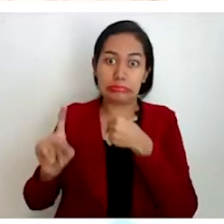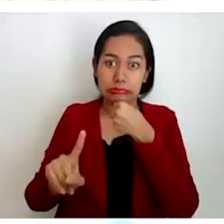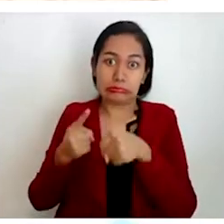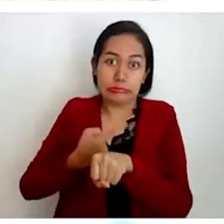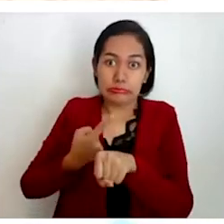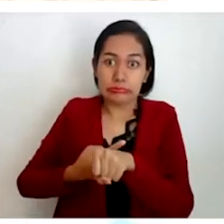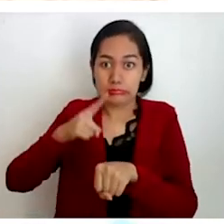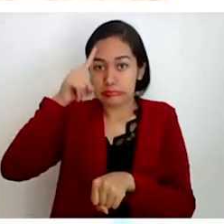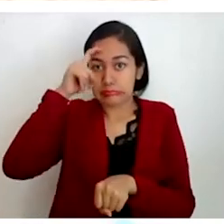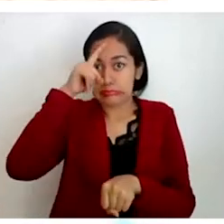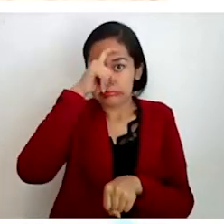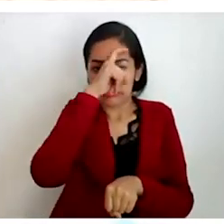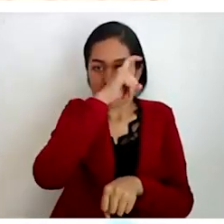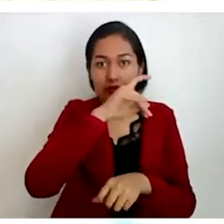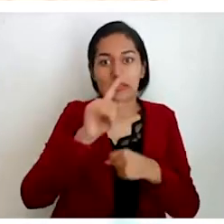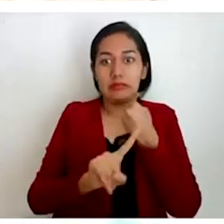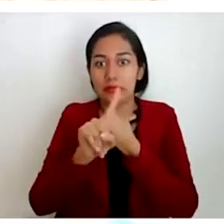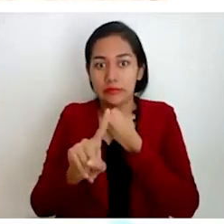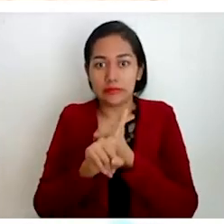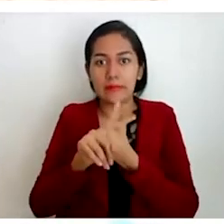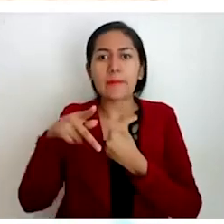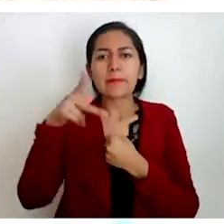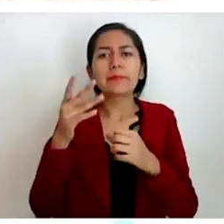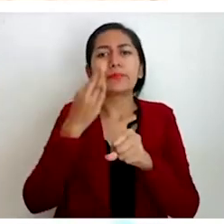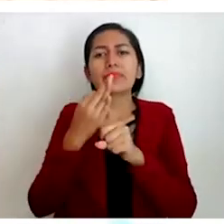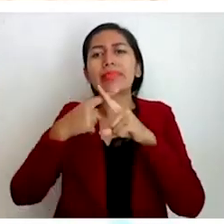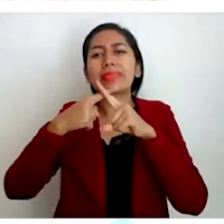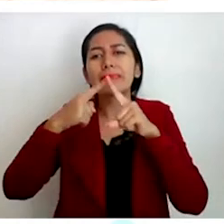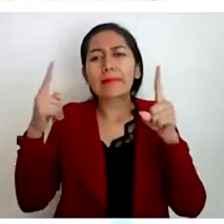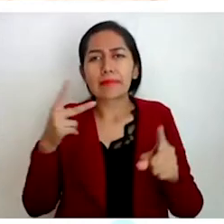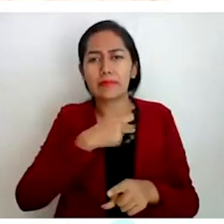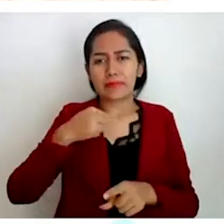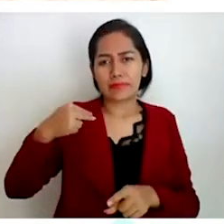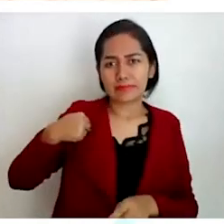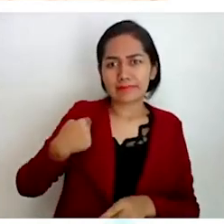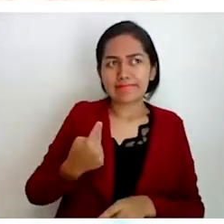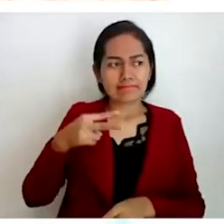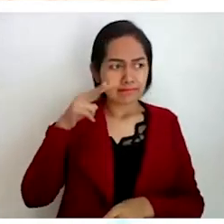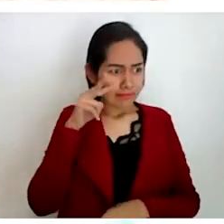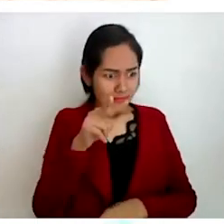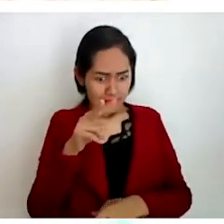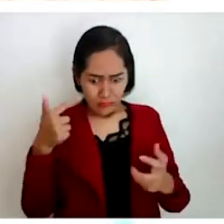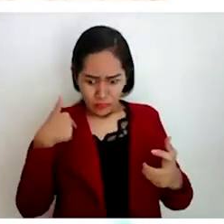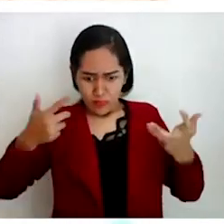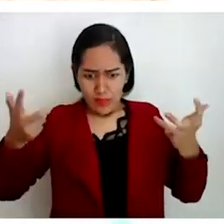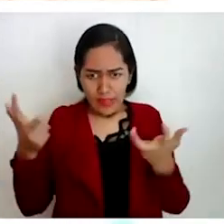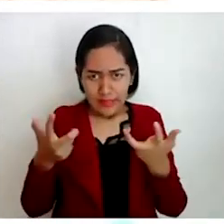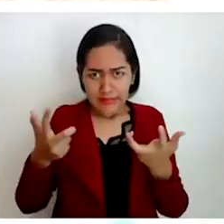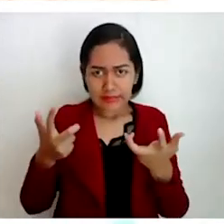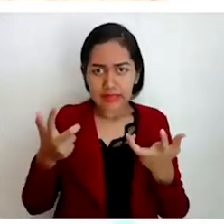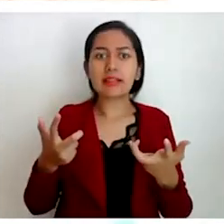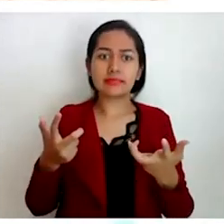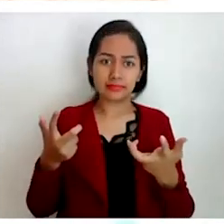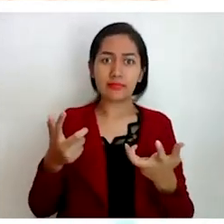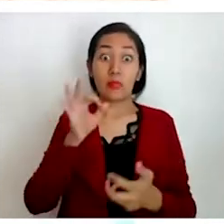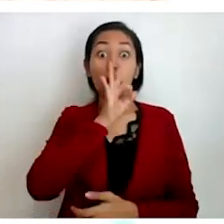como para un lenguaje en común y tener en esta mediación también la posibilidad